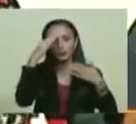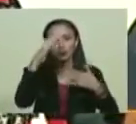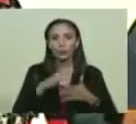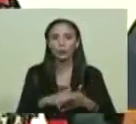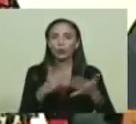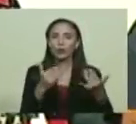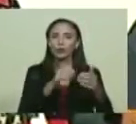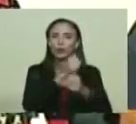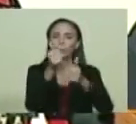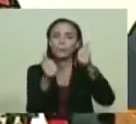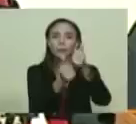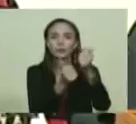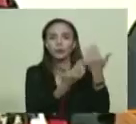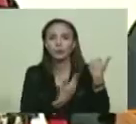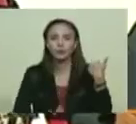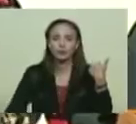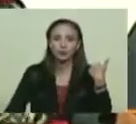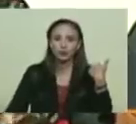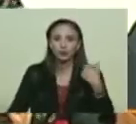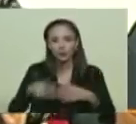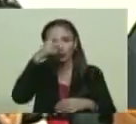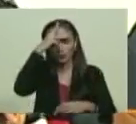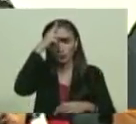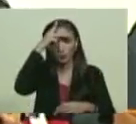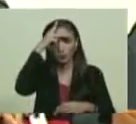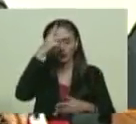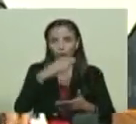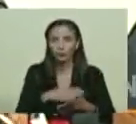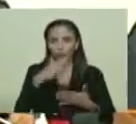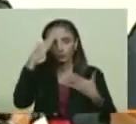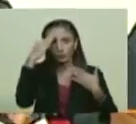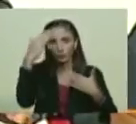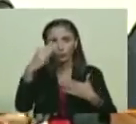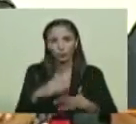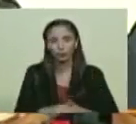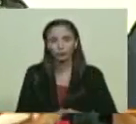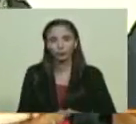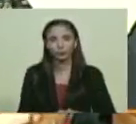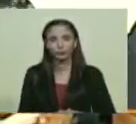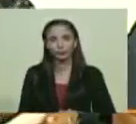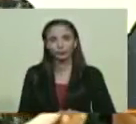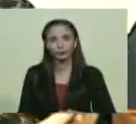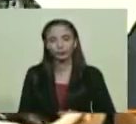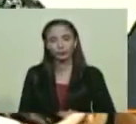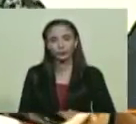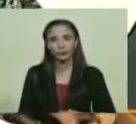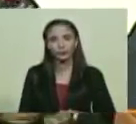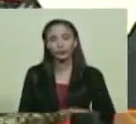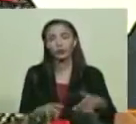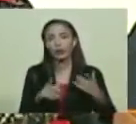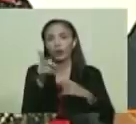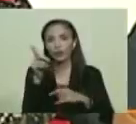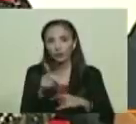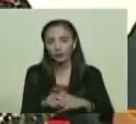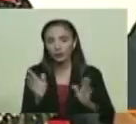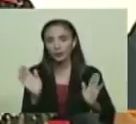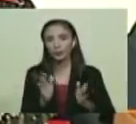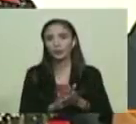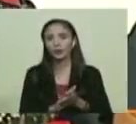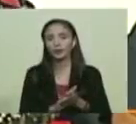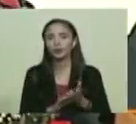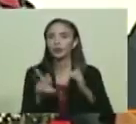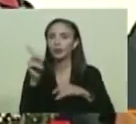vicepresidente ejecutivo Tarek El Aissami, quien de alguna manera